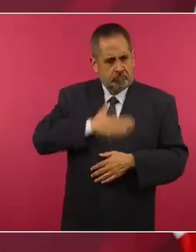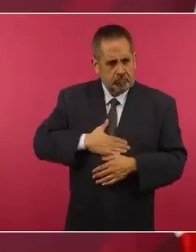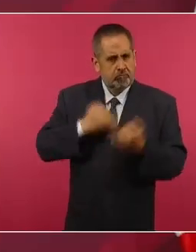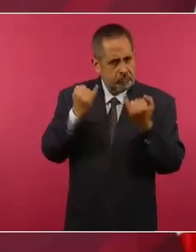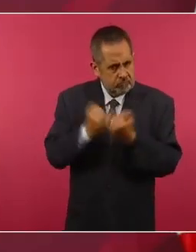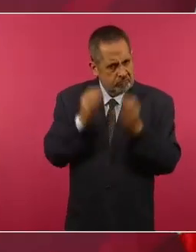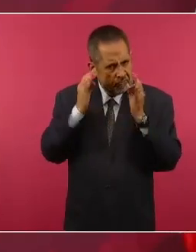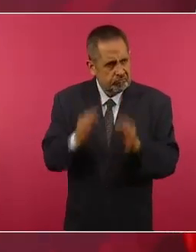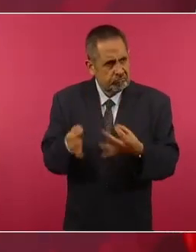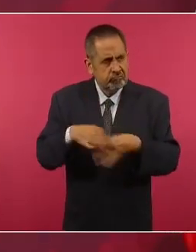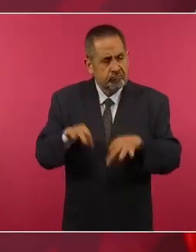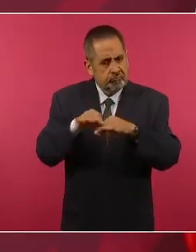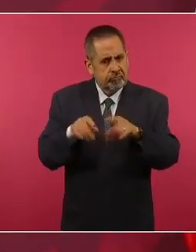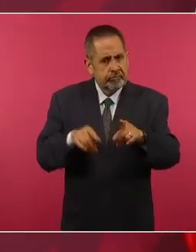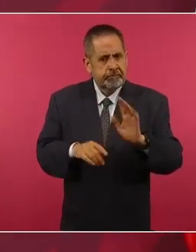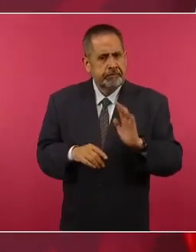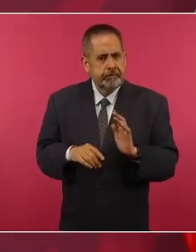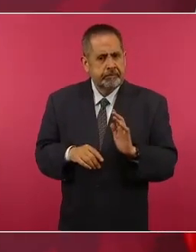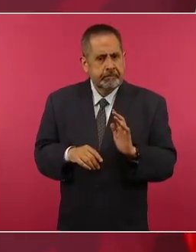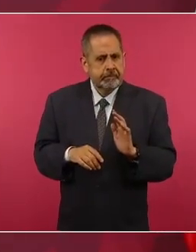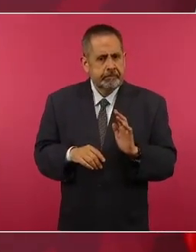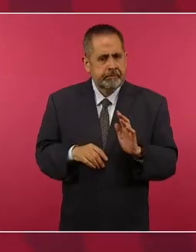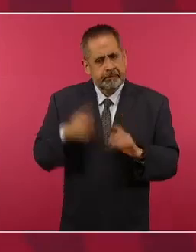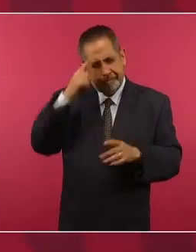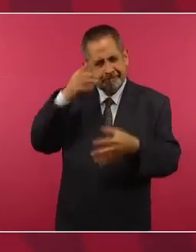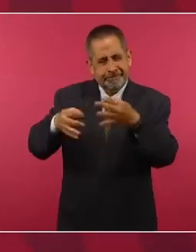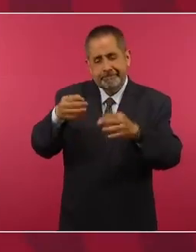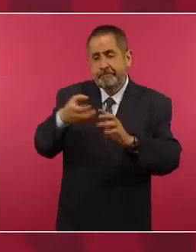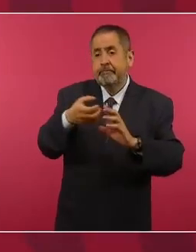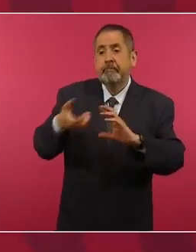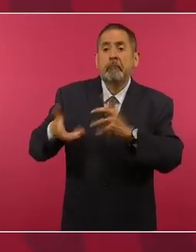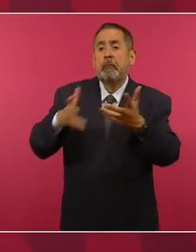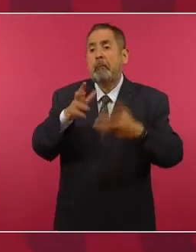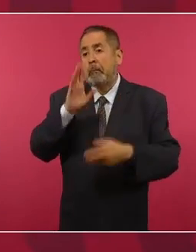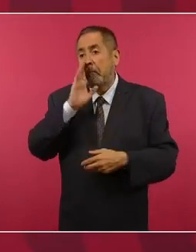importantísimo, lo del debido proceso.